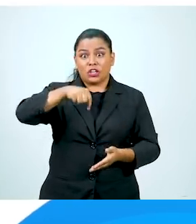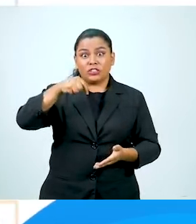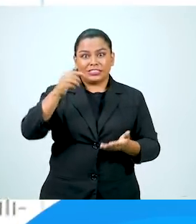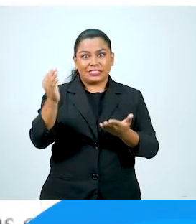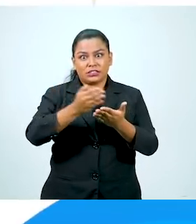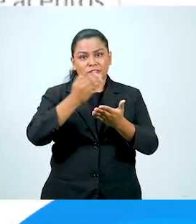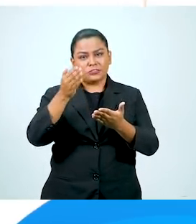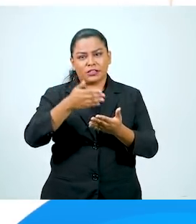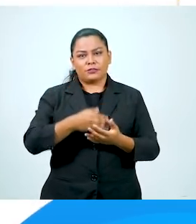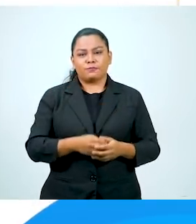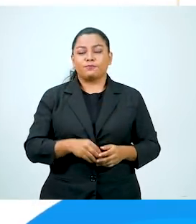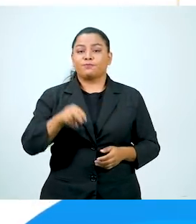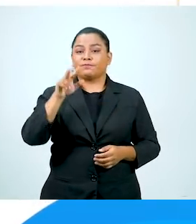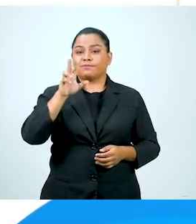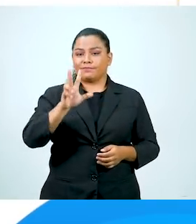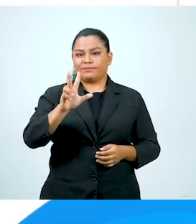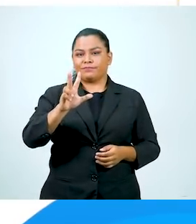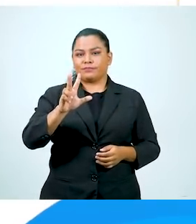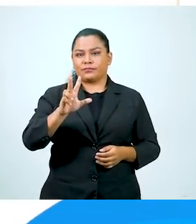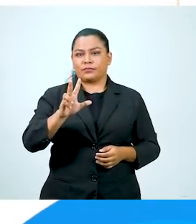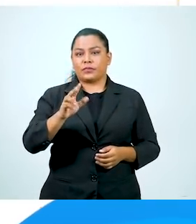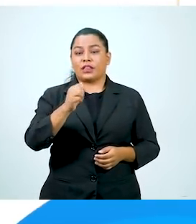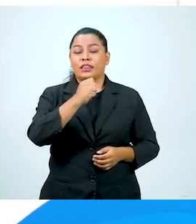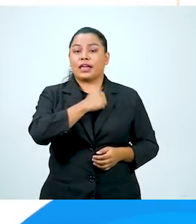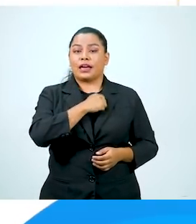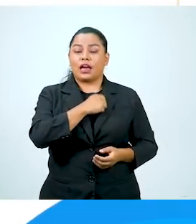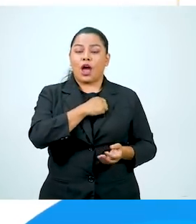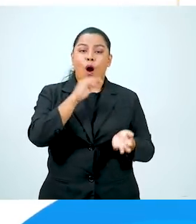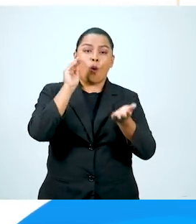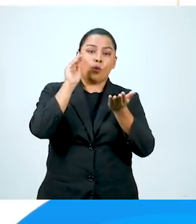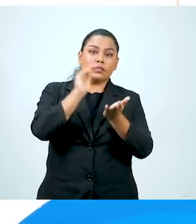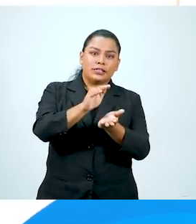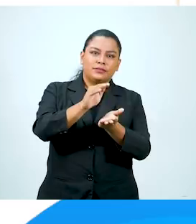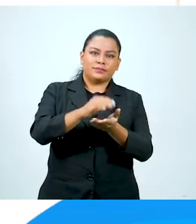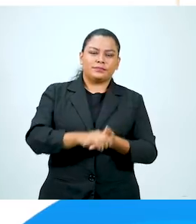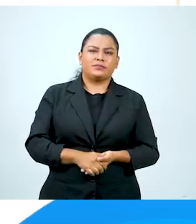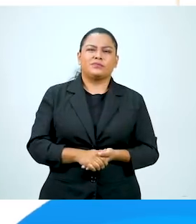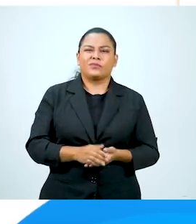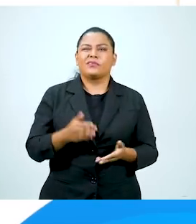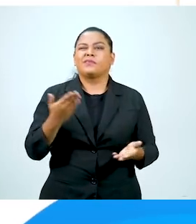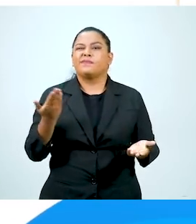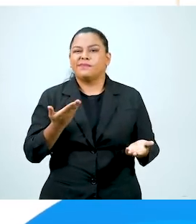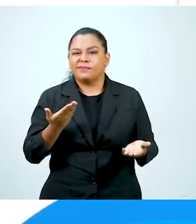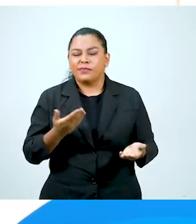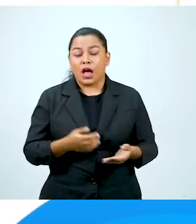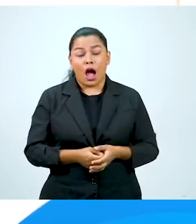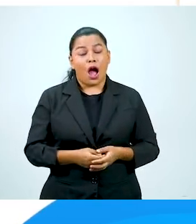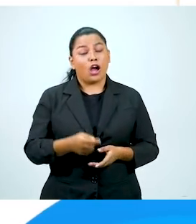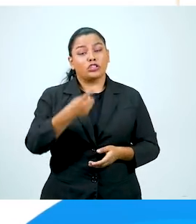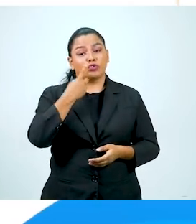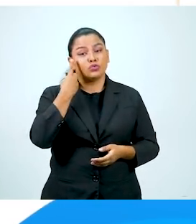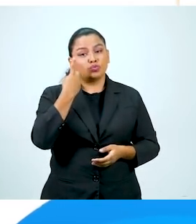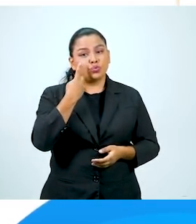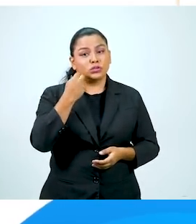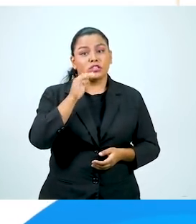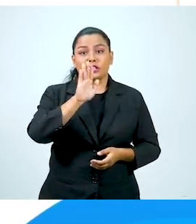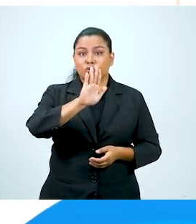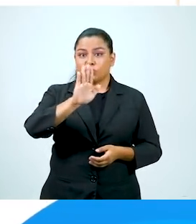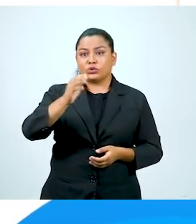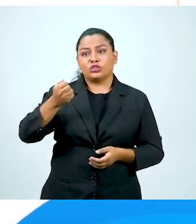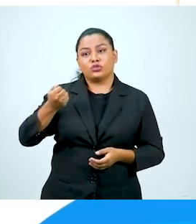estudio. 3. Producto de la unidad. Con este apartado se busca que